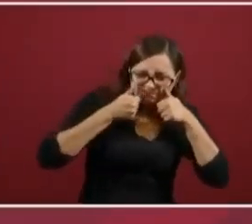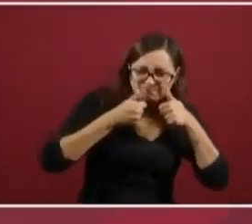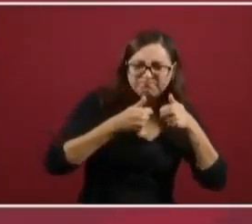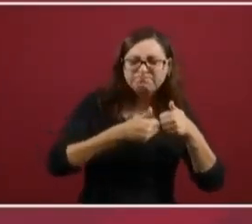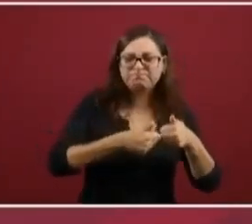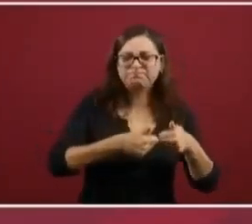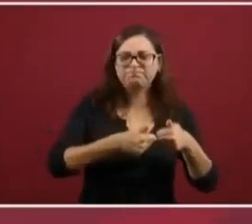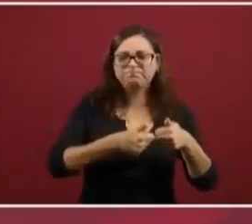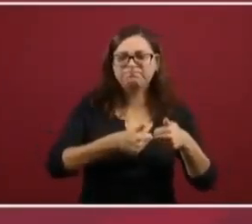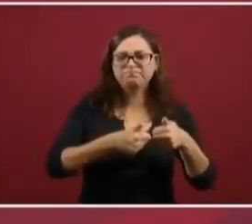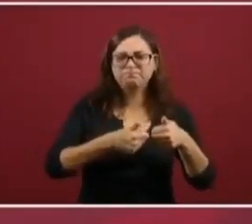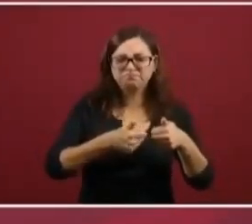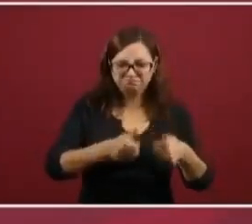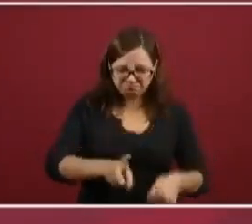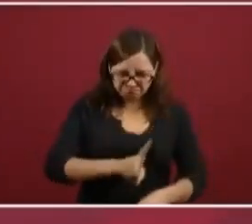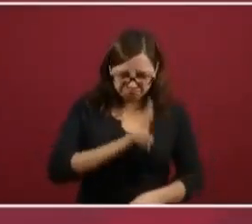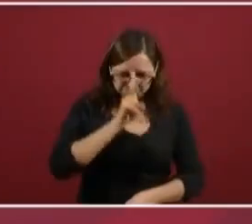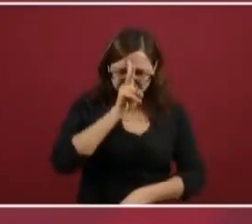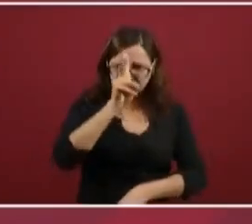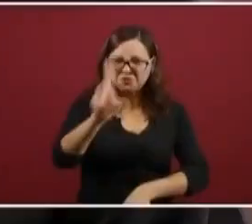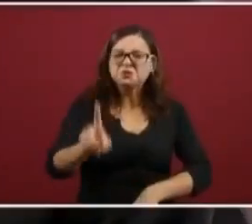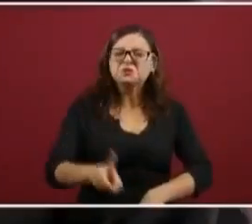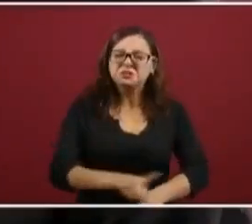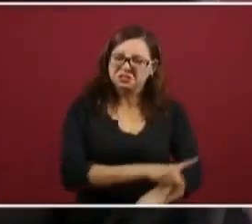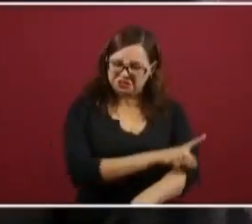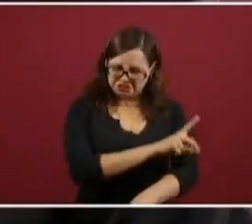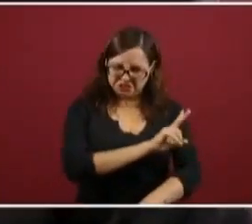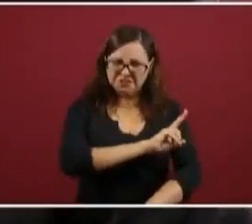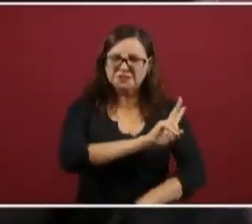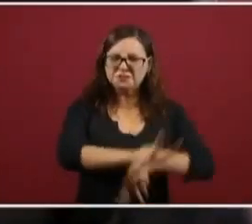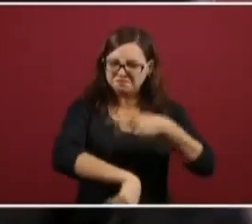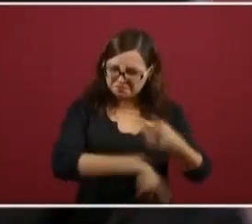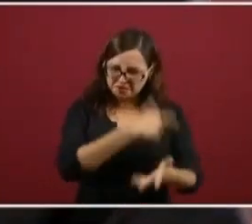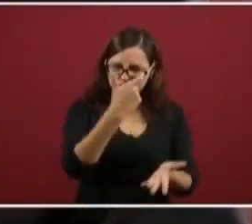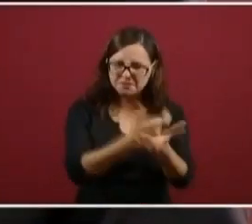la venganza a la